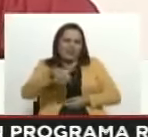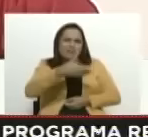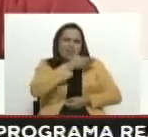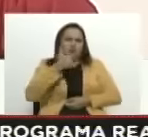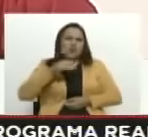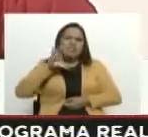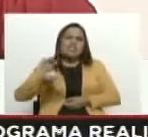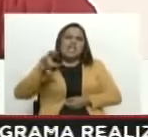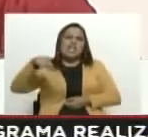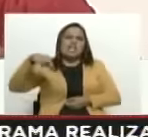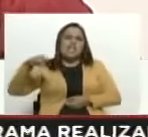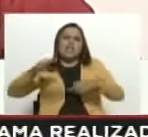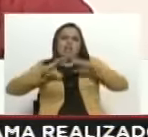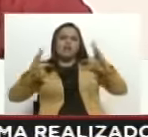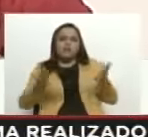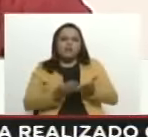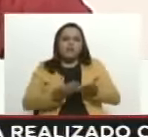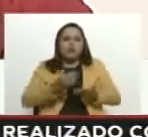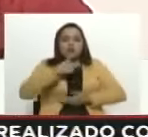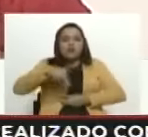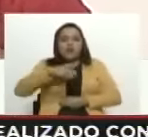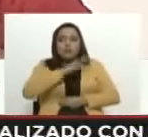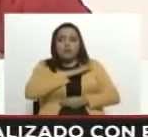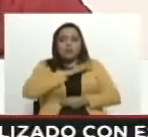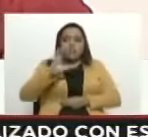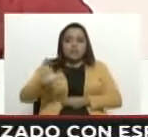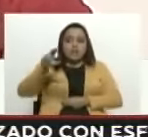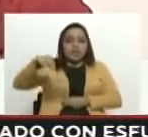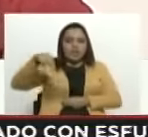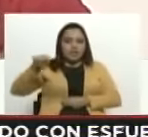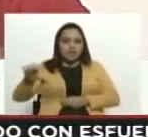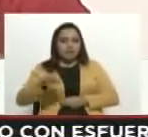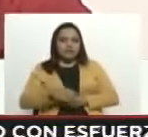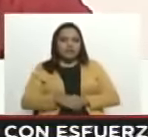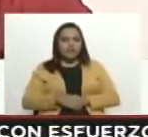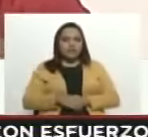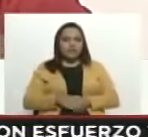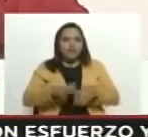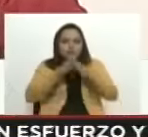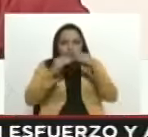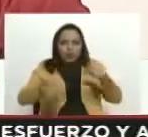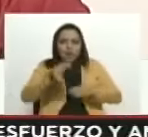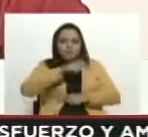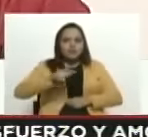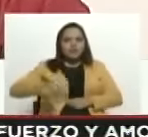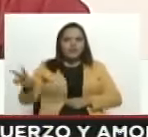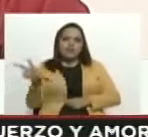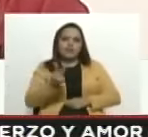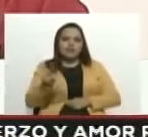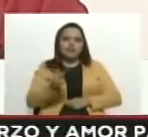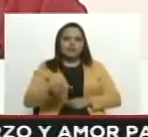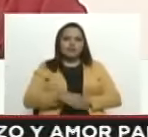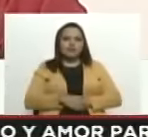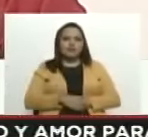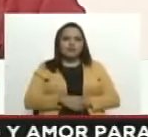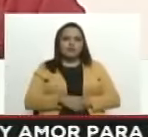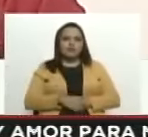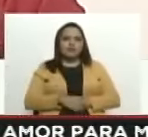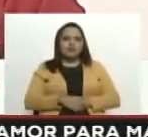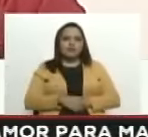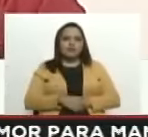al Consejo Nacional Electoral, nuestro Consejo Nacional Electoral de todos los venezolanos y las venezolanas. Donde